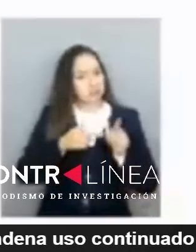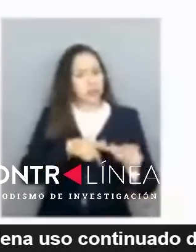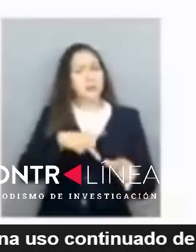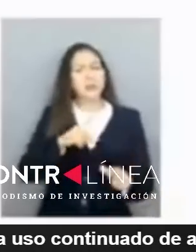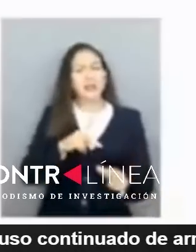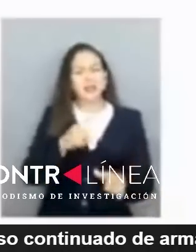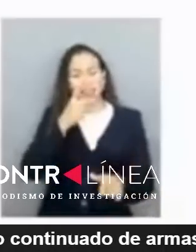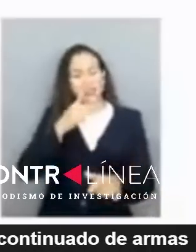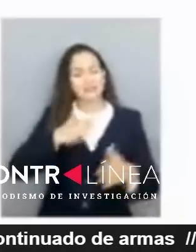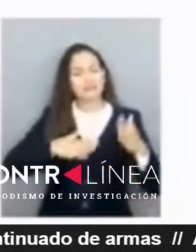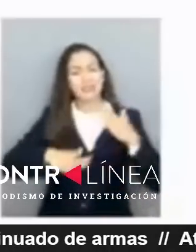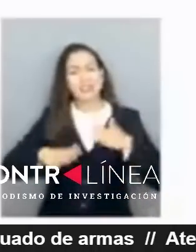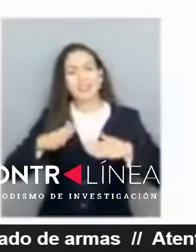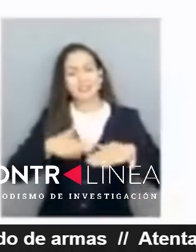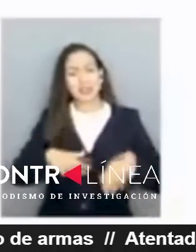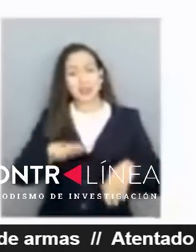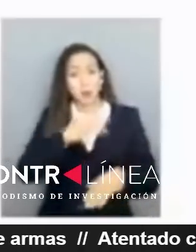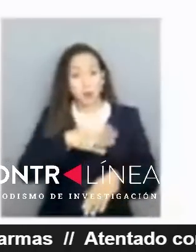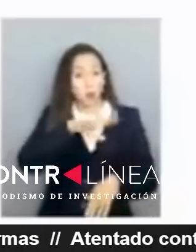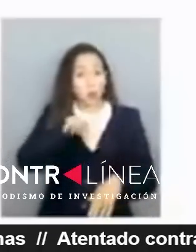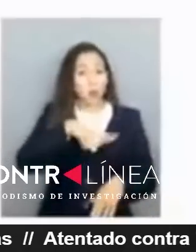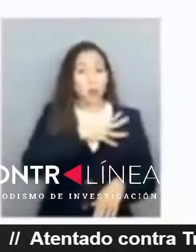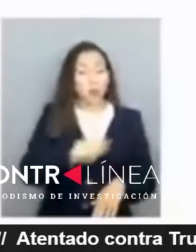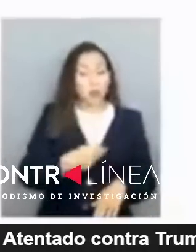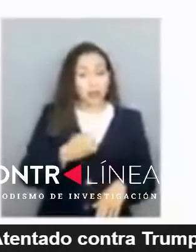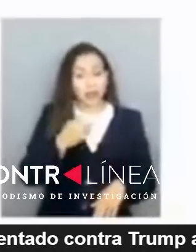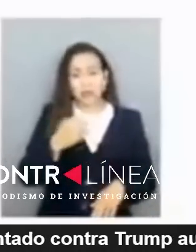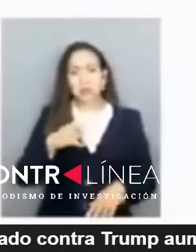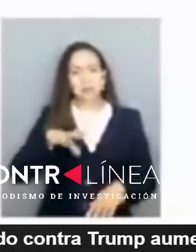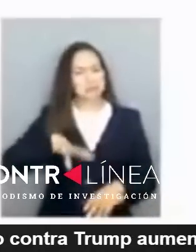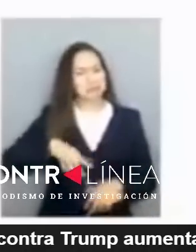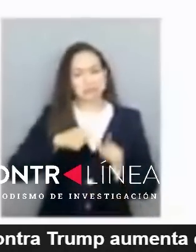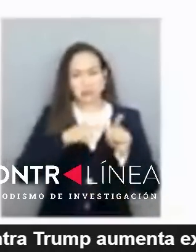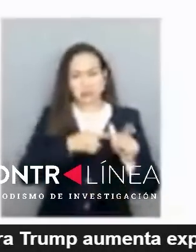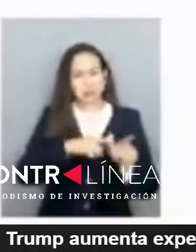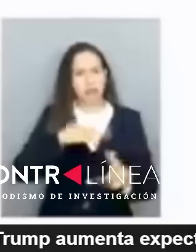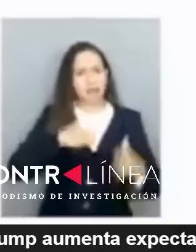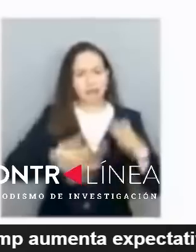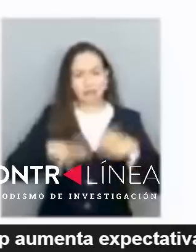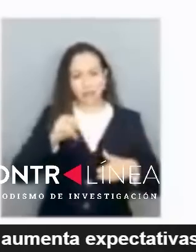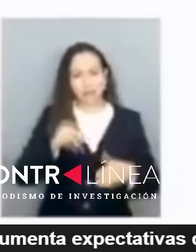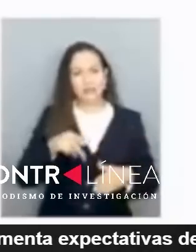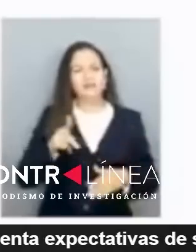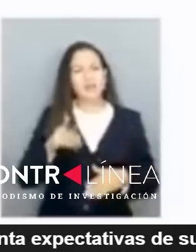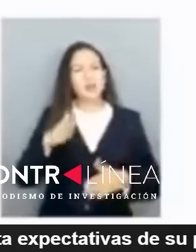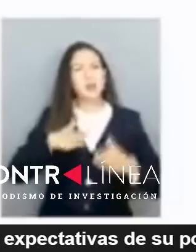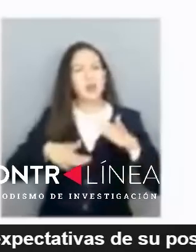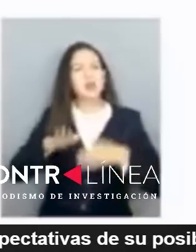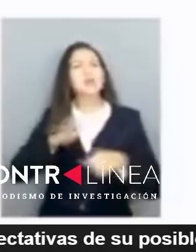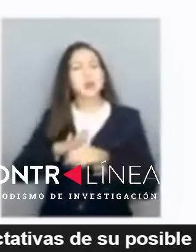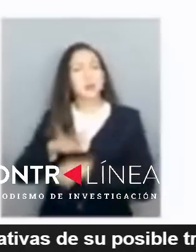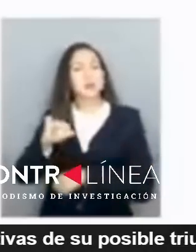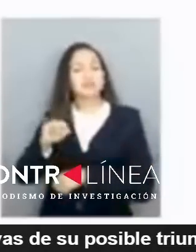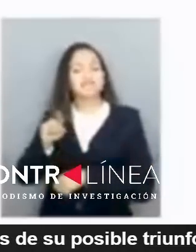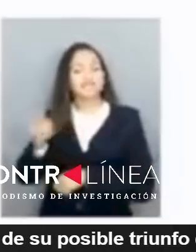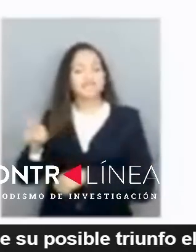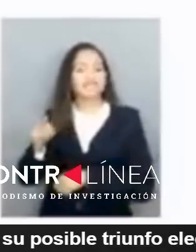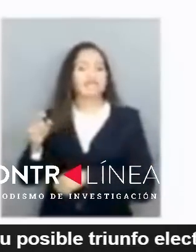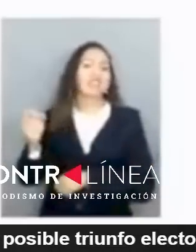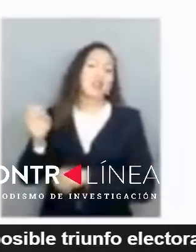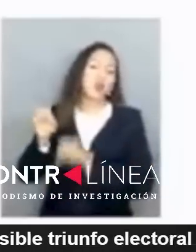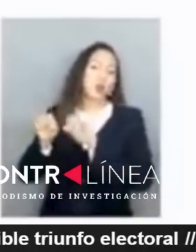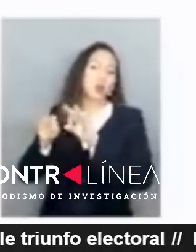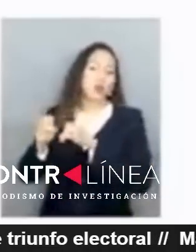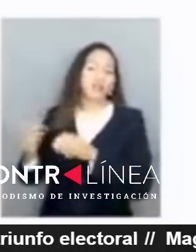autoridades que no resuelven. Y eso es responsabilidad de todos los que estamos de